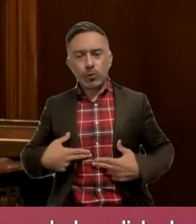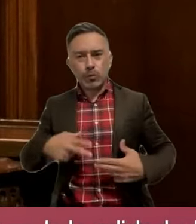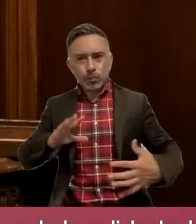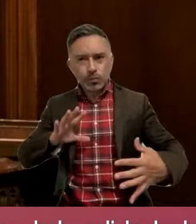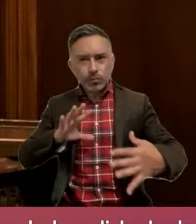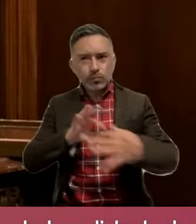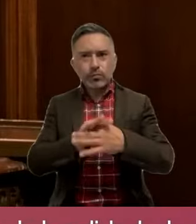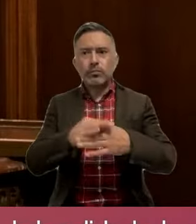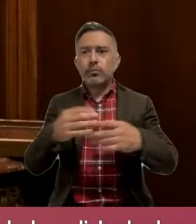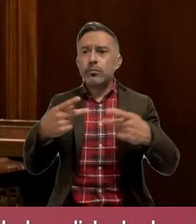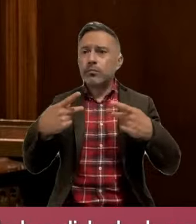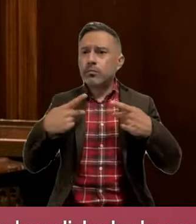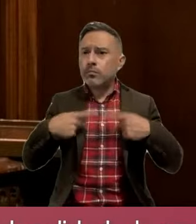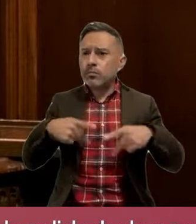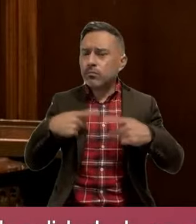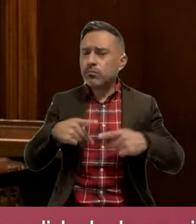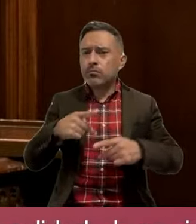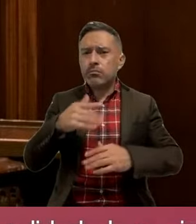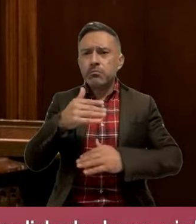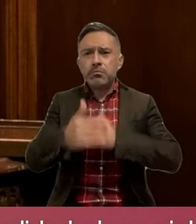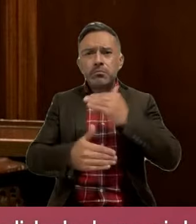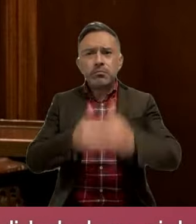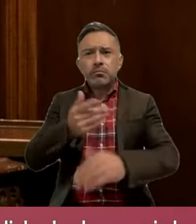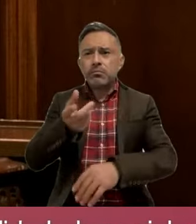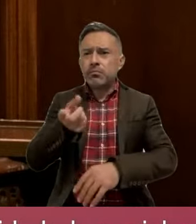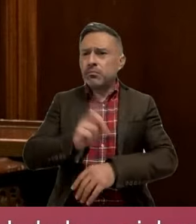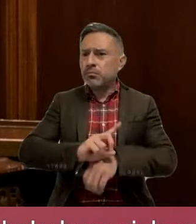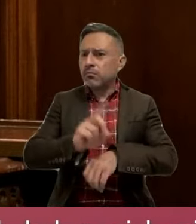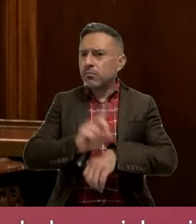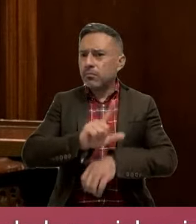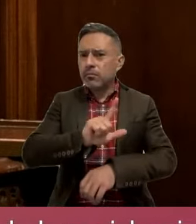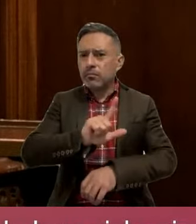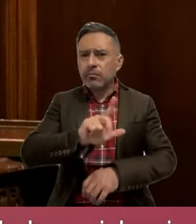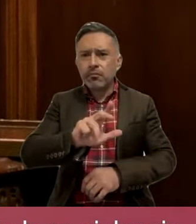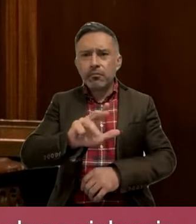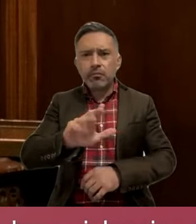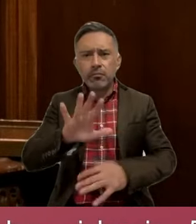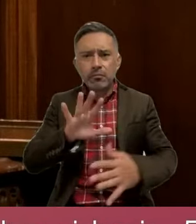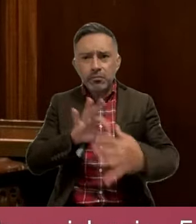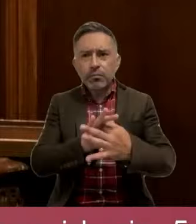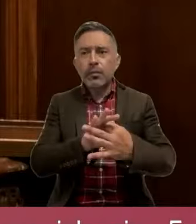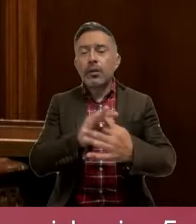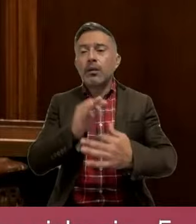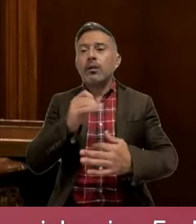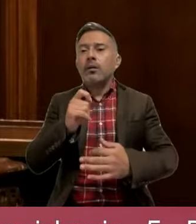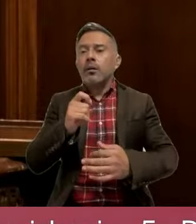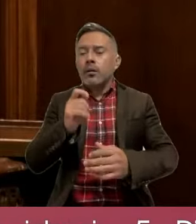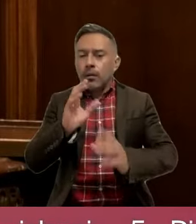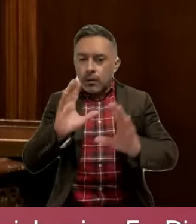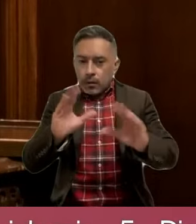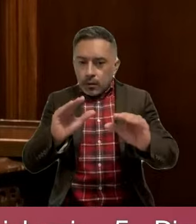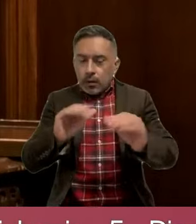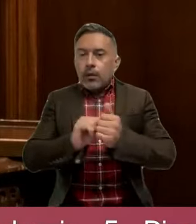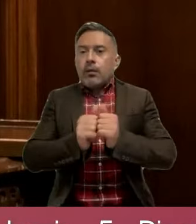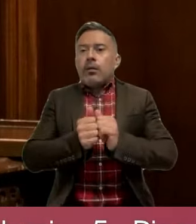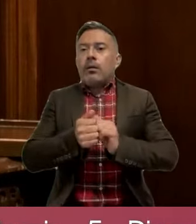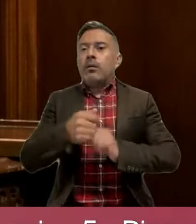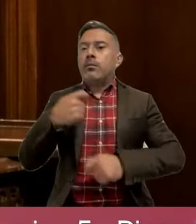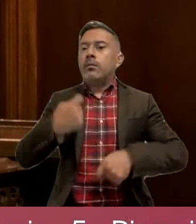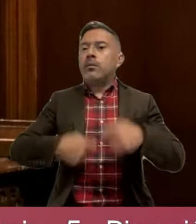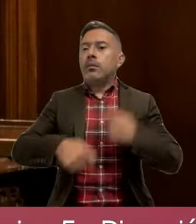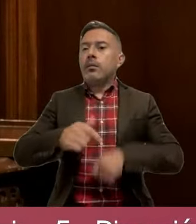las personas, desarrollando capacidades para construir relaciones de